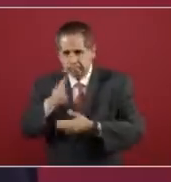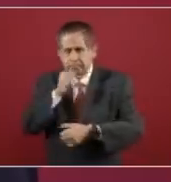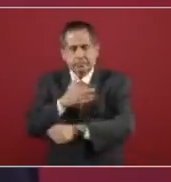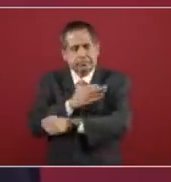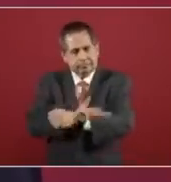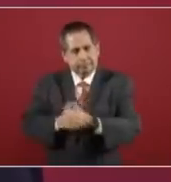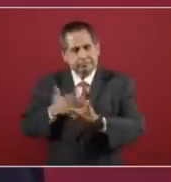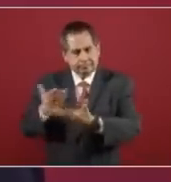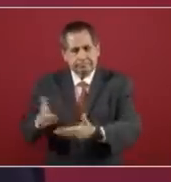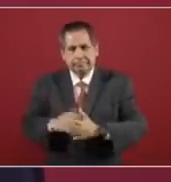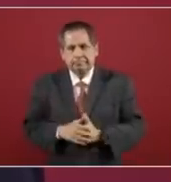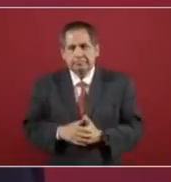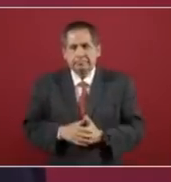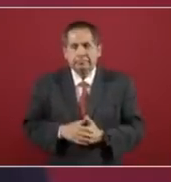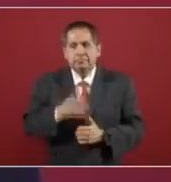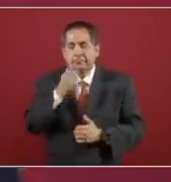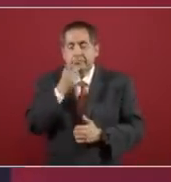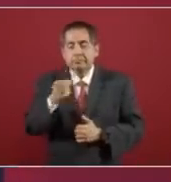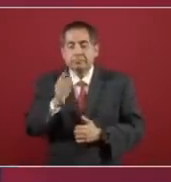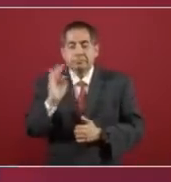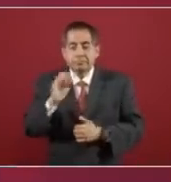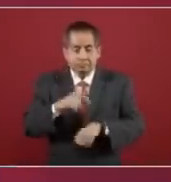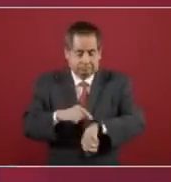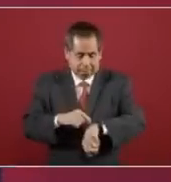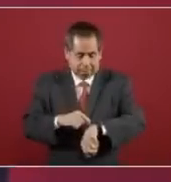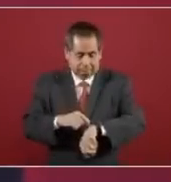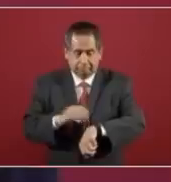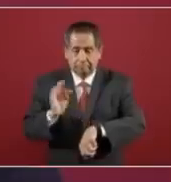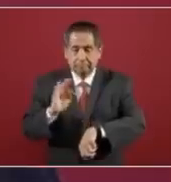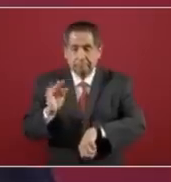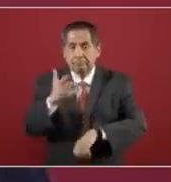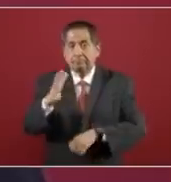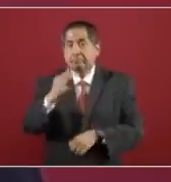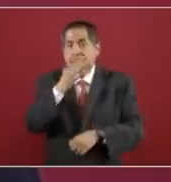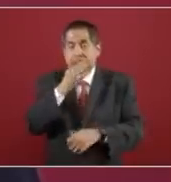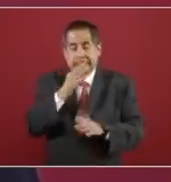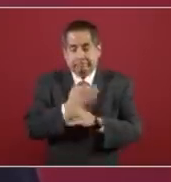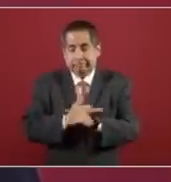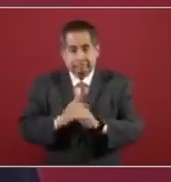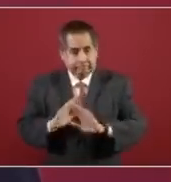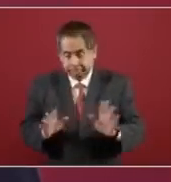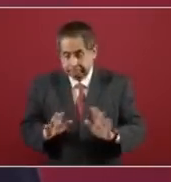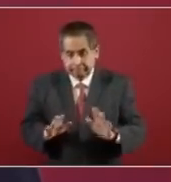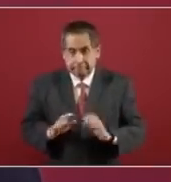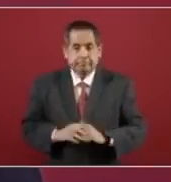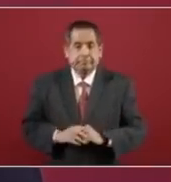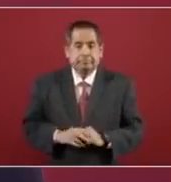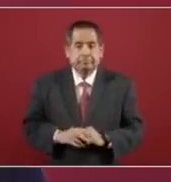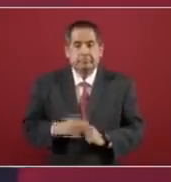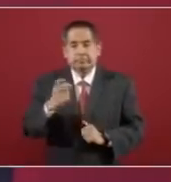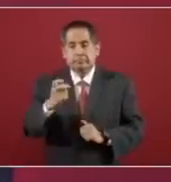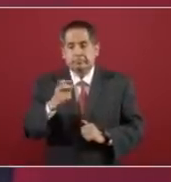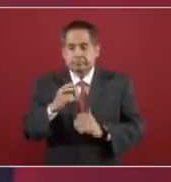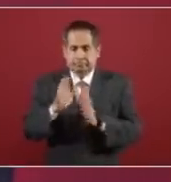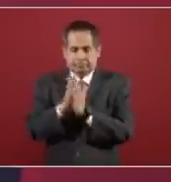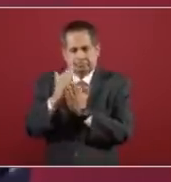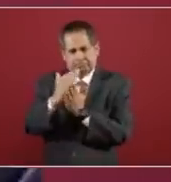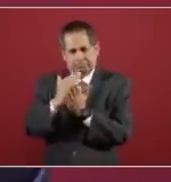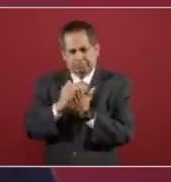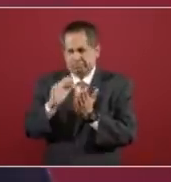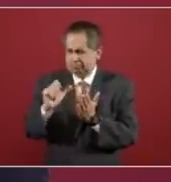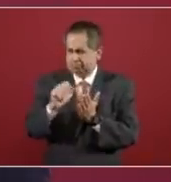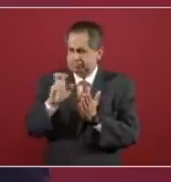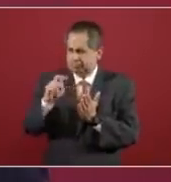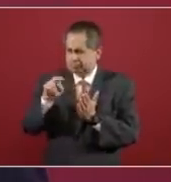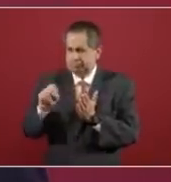tarde dicen que cuando mucho diez minutos tarde eso es lo que dice el manual de carreño